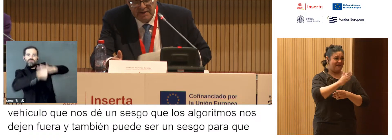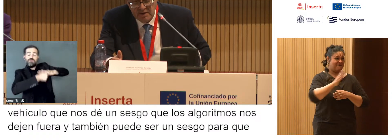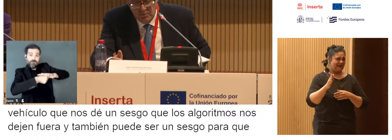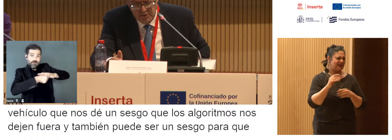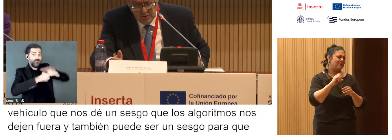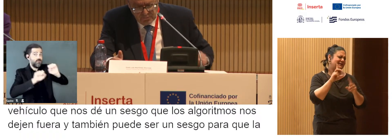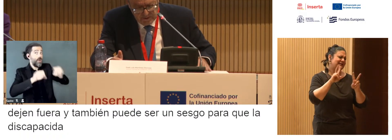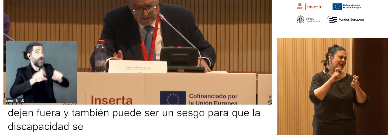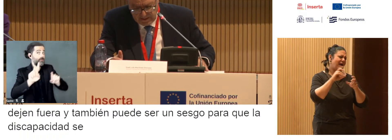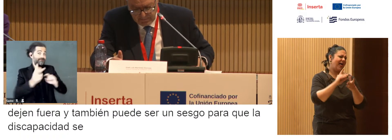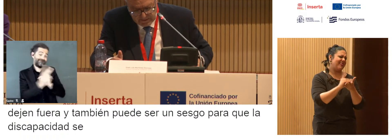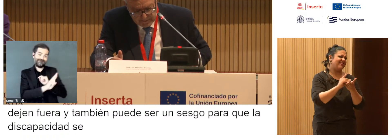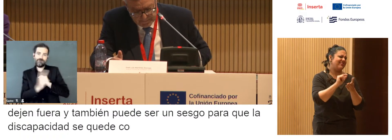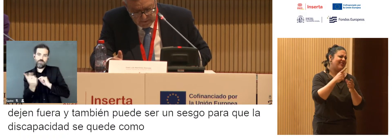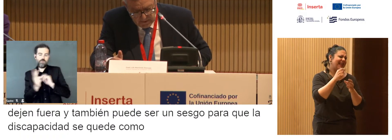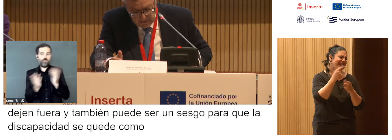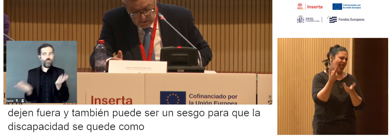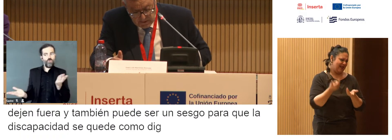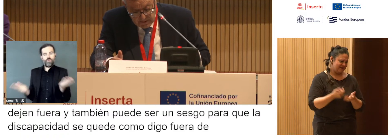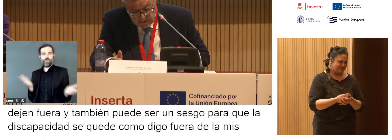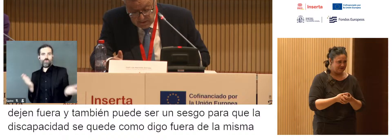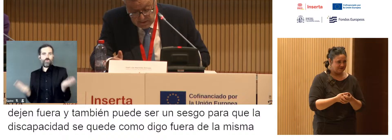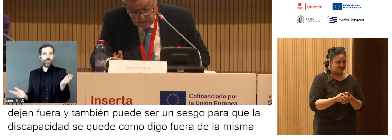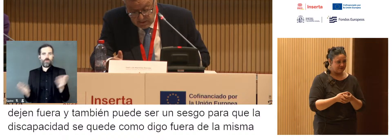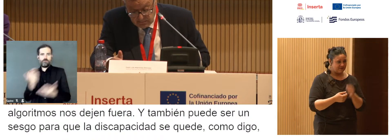se quede, como digo, fuera de la misma.